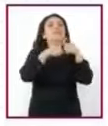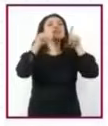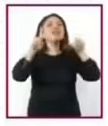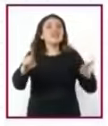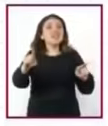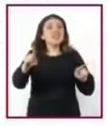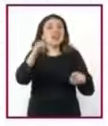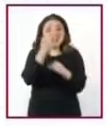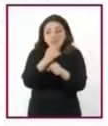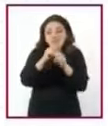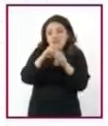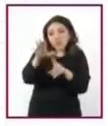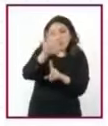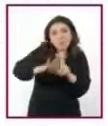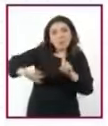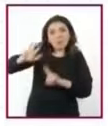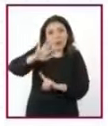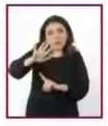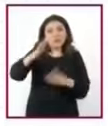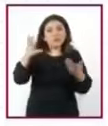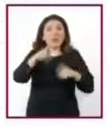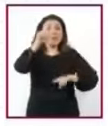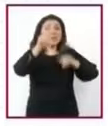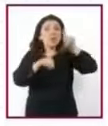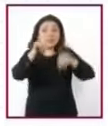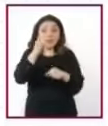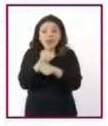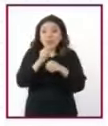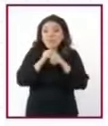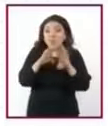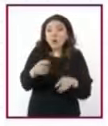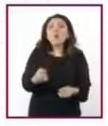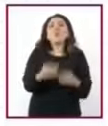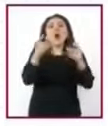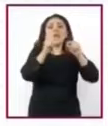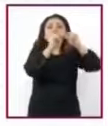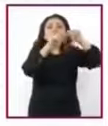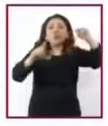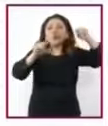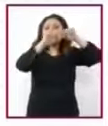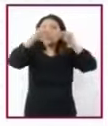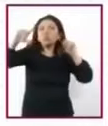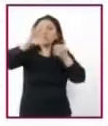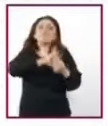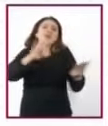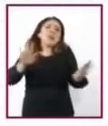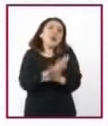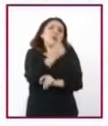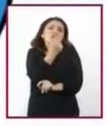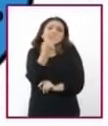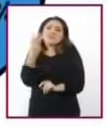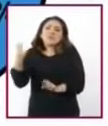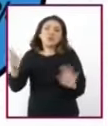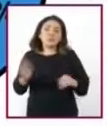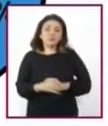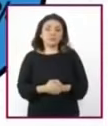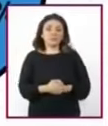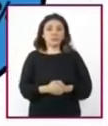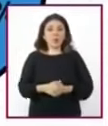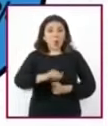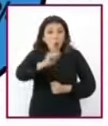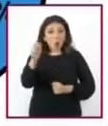del conjunto de datos. Dependiendo de la información, el número de sectores puede variar. Del lado